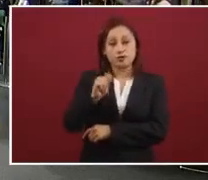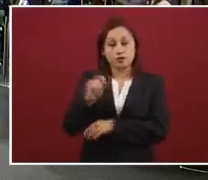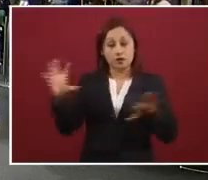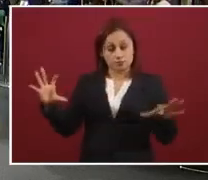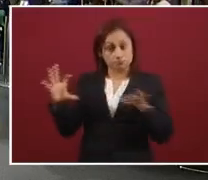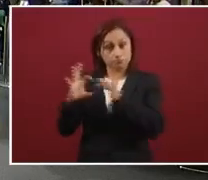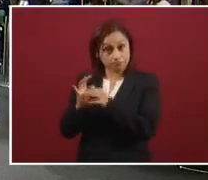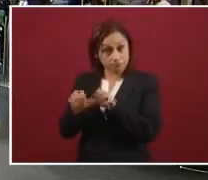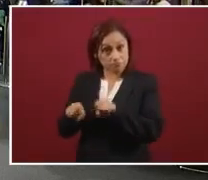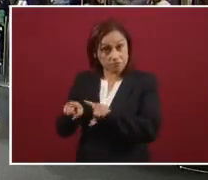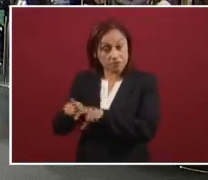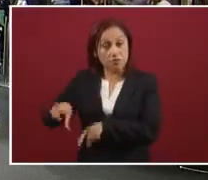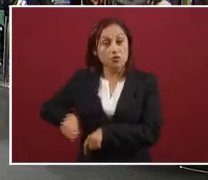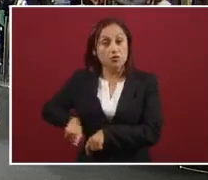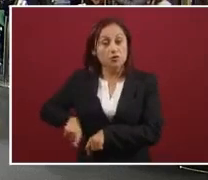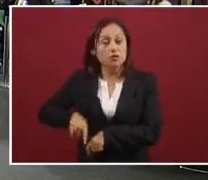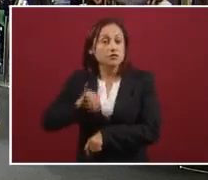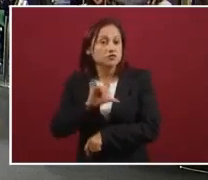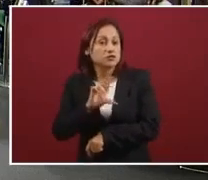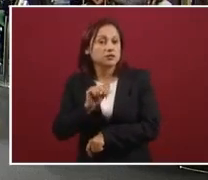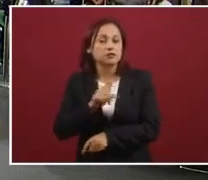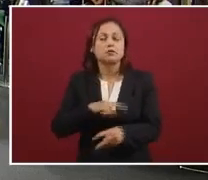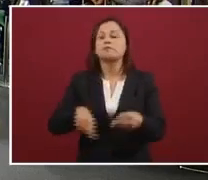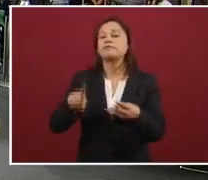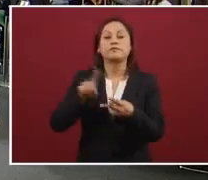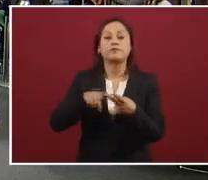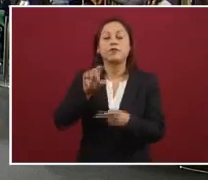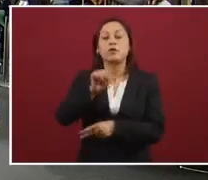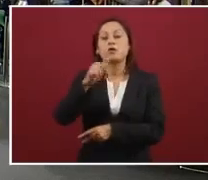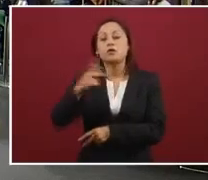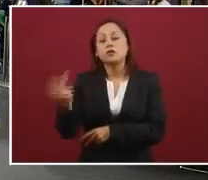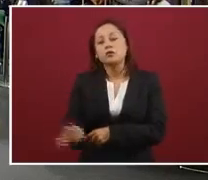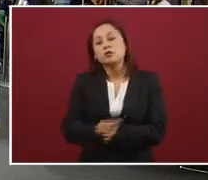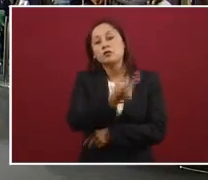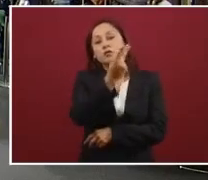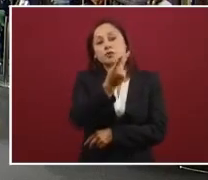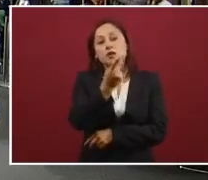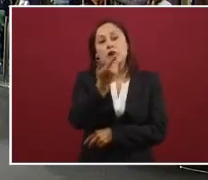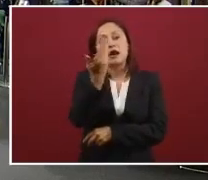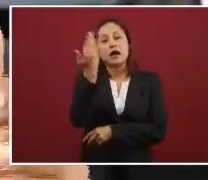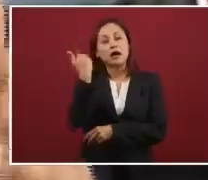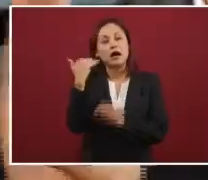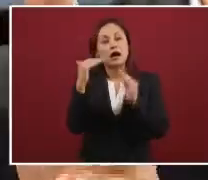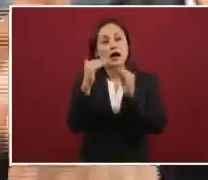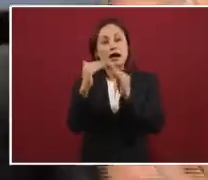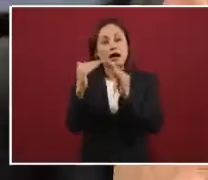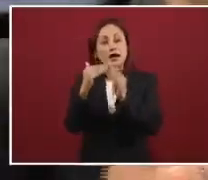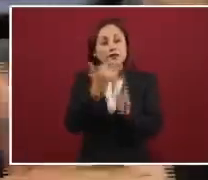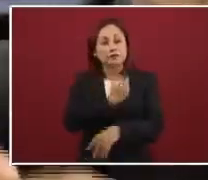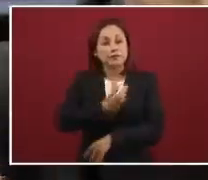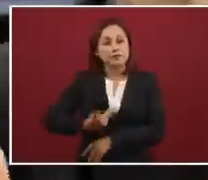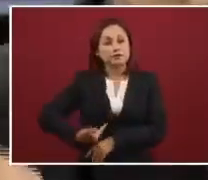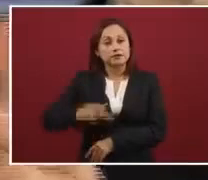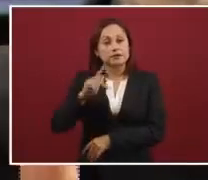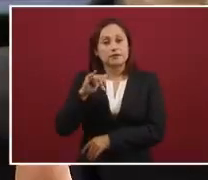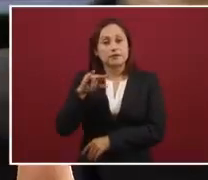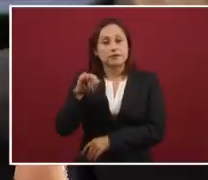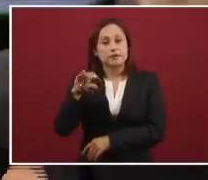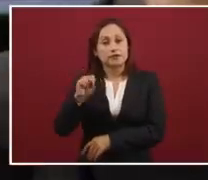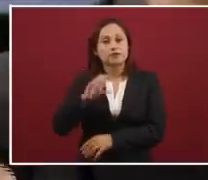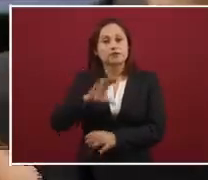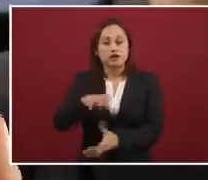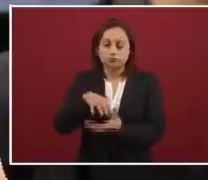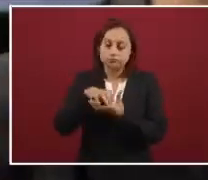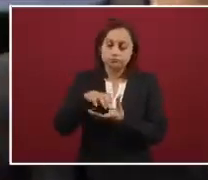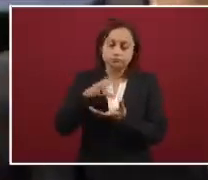lado? Por el otro, si la subasta que se llevó a cabo en Los Pinos, ya llegó, esos recursos ya llegaron a Metlatónoc